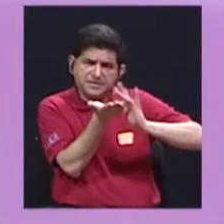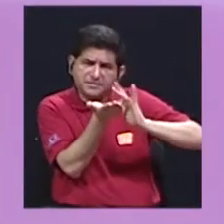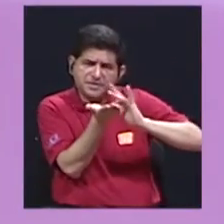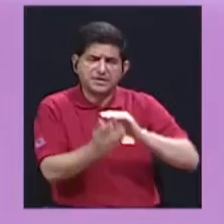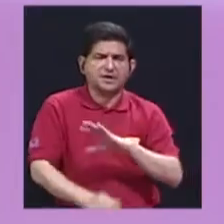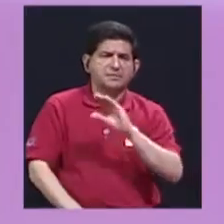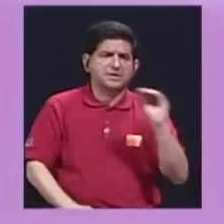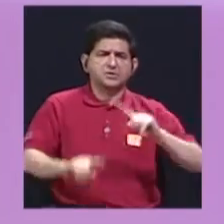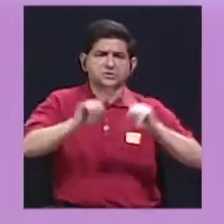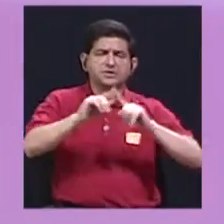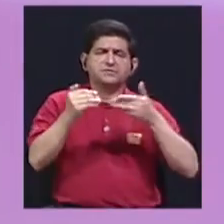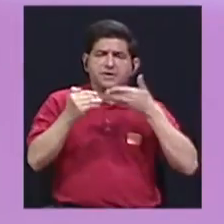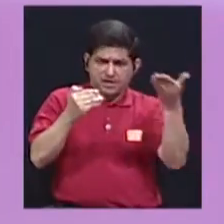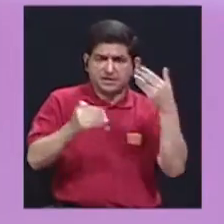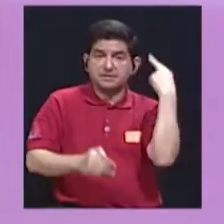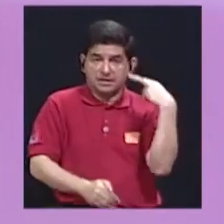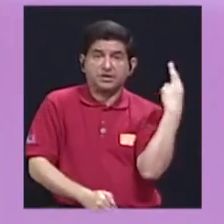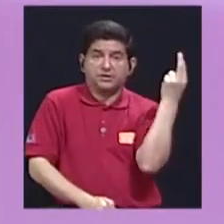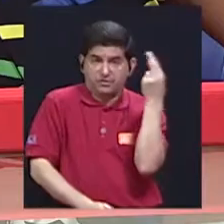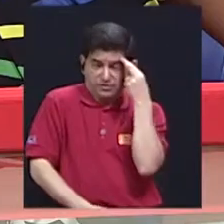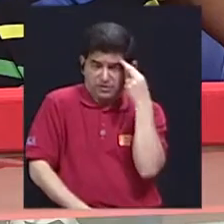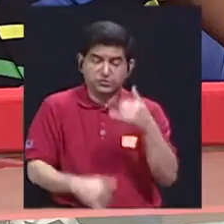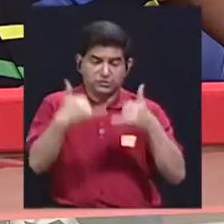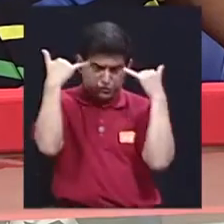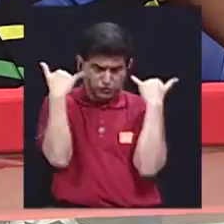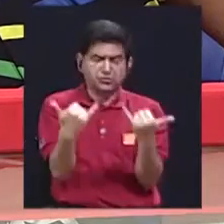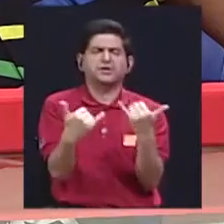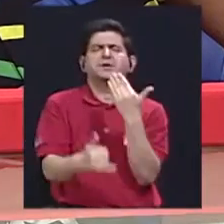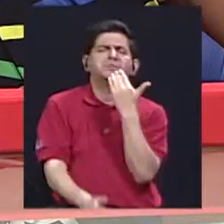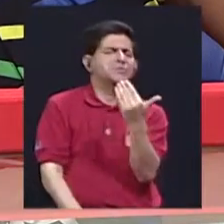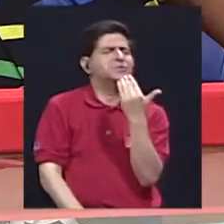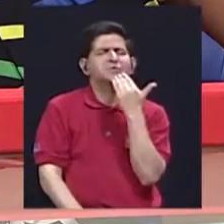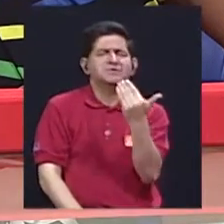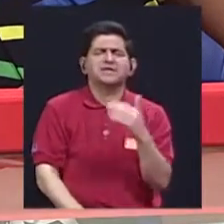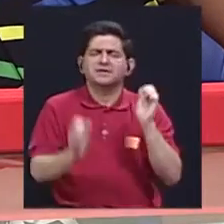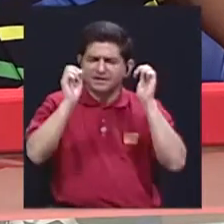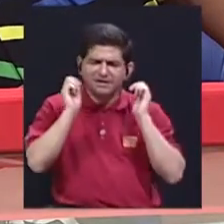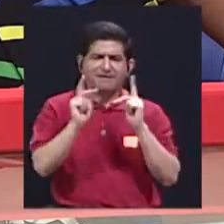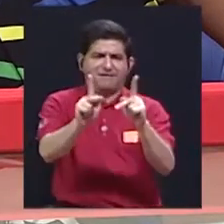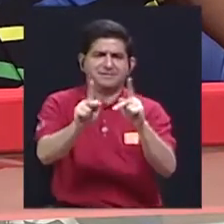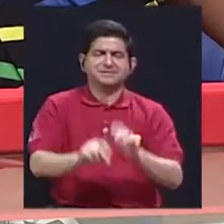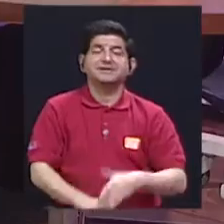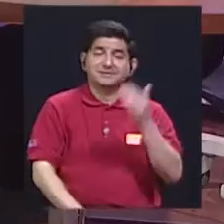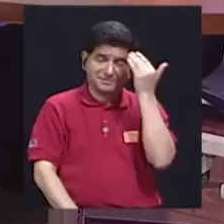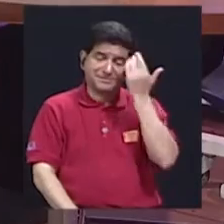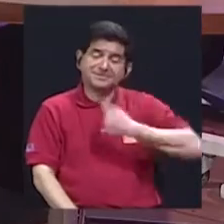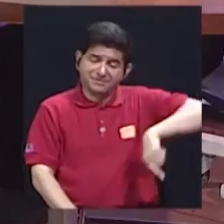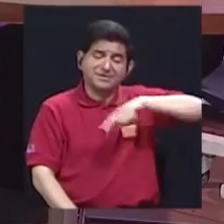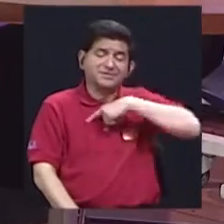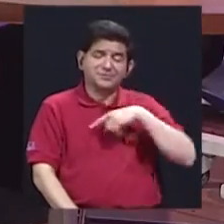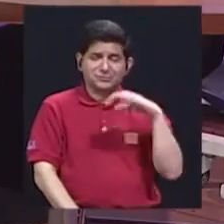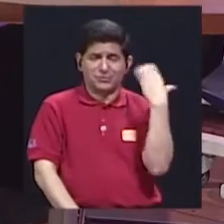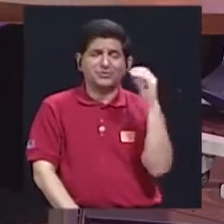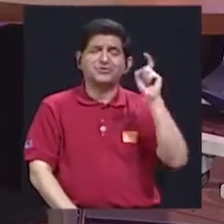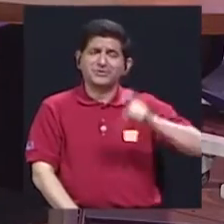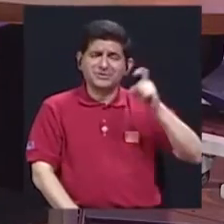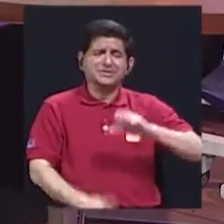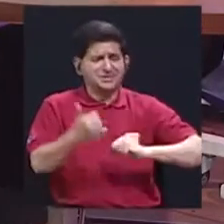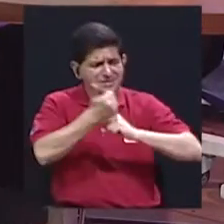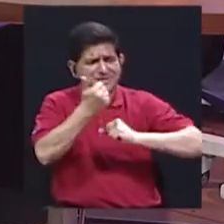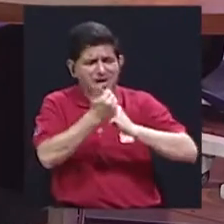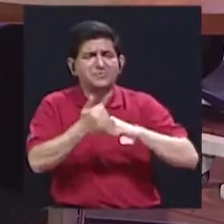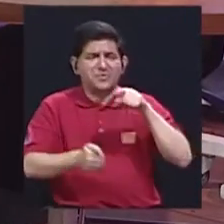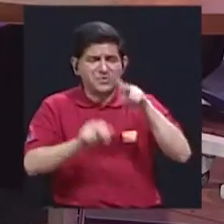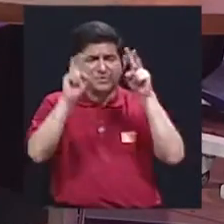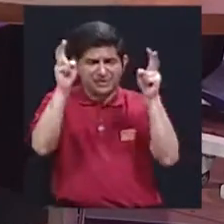y otras cosas más por eso desde ya agradecer esta oportunidad porque sabemos que cartago necesita mucho apoyo en